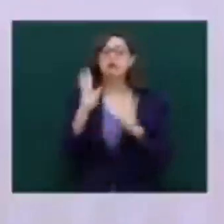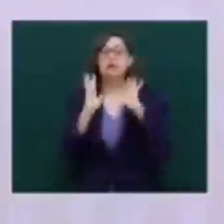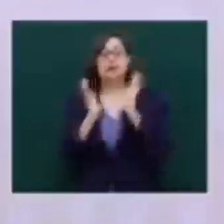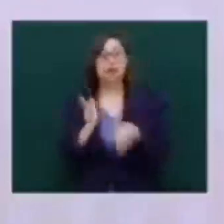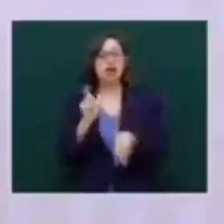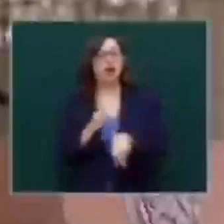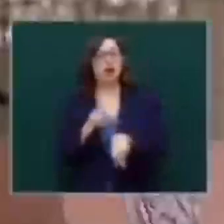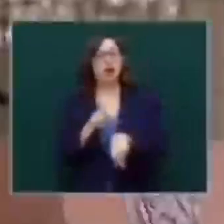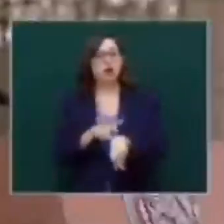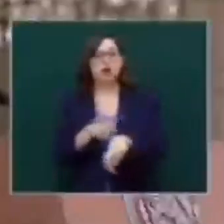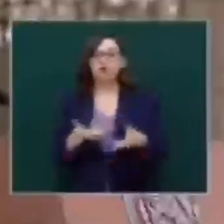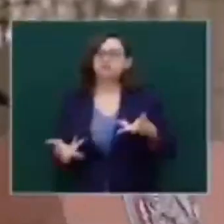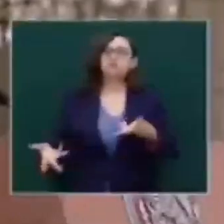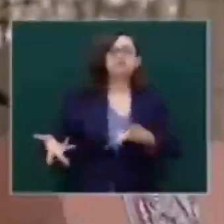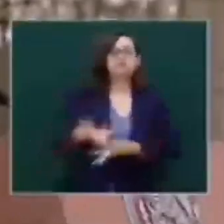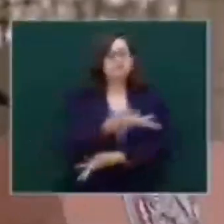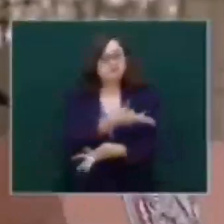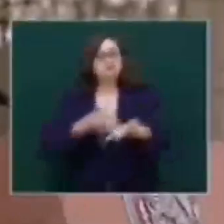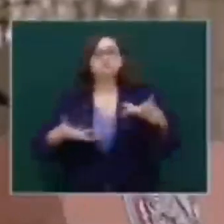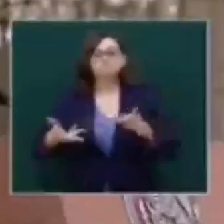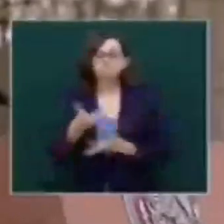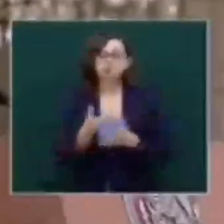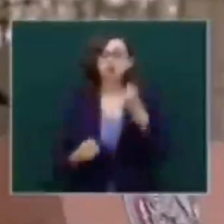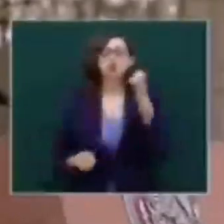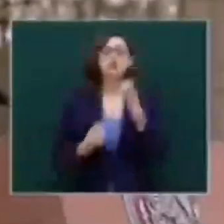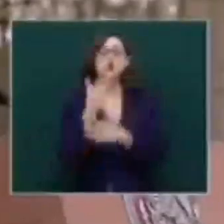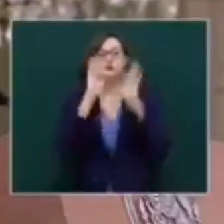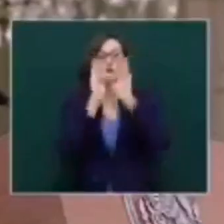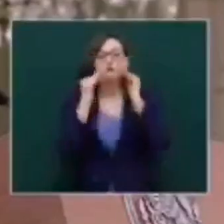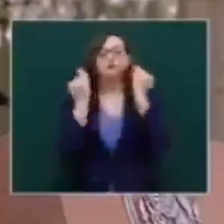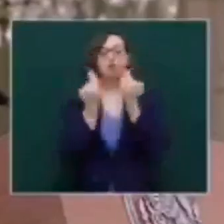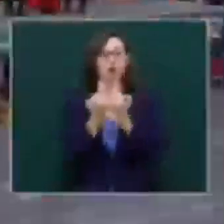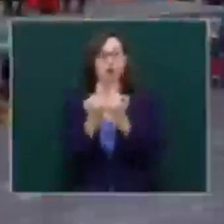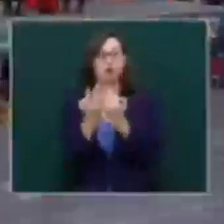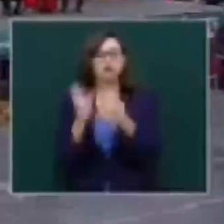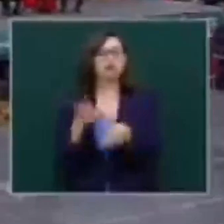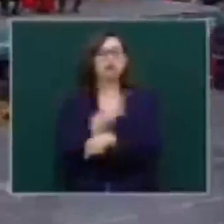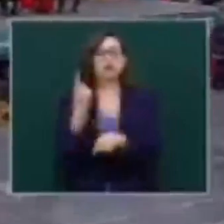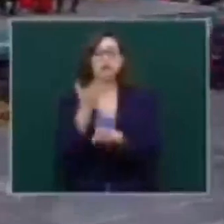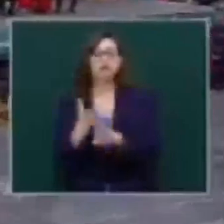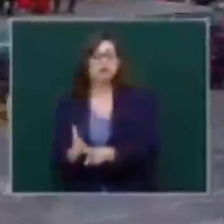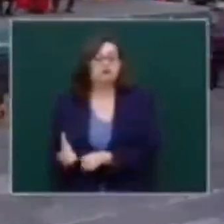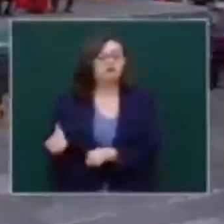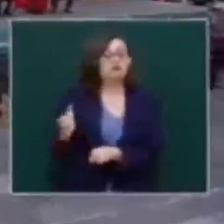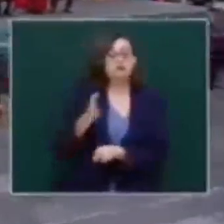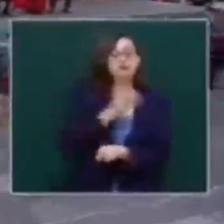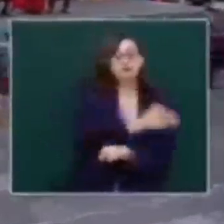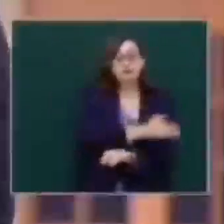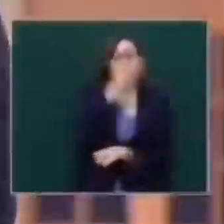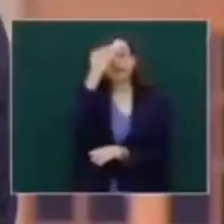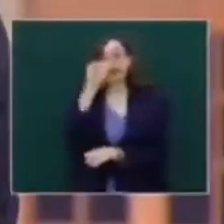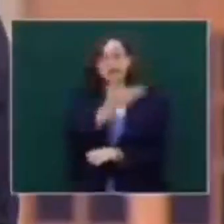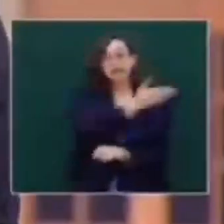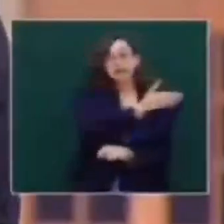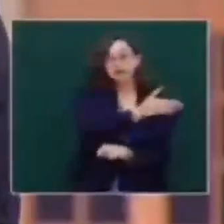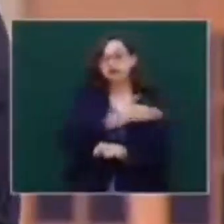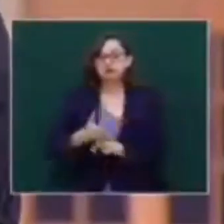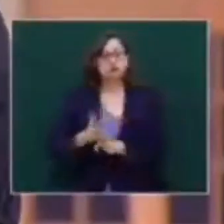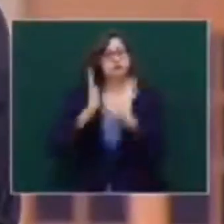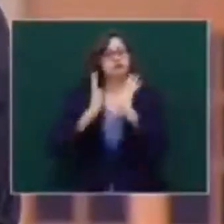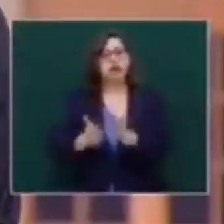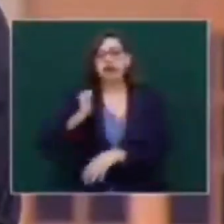convivencia entre todos los países de América, porque el modelo impuesto hace más de dos siglos está